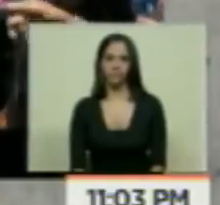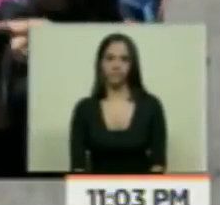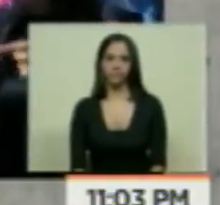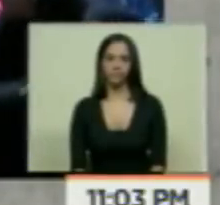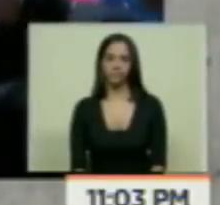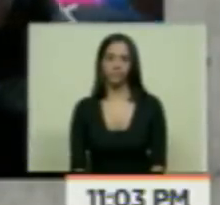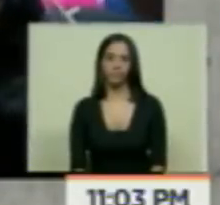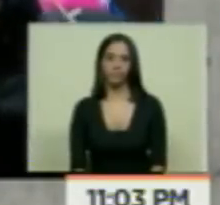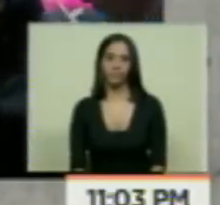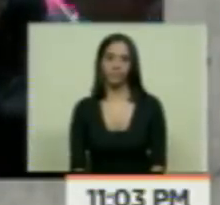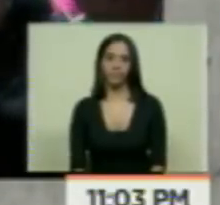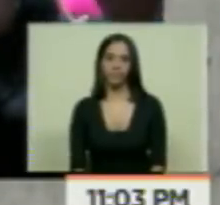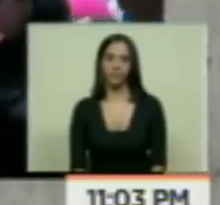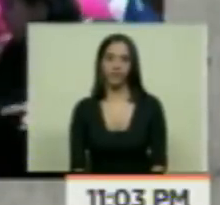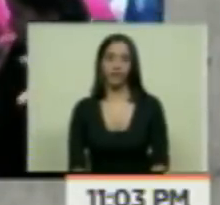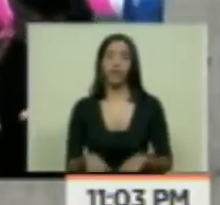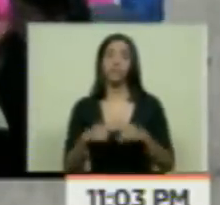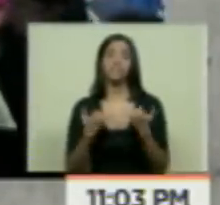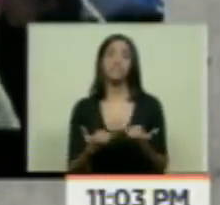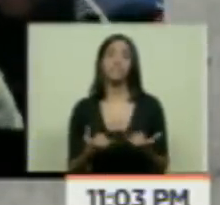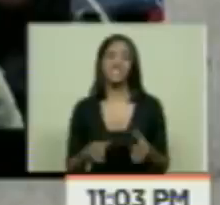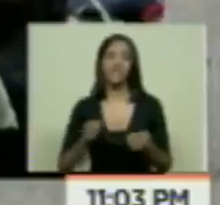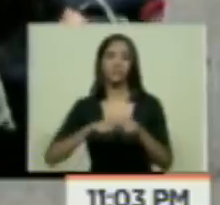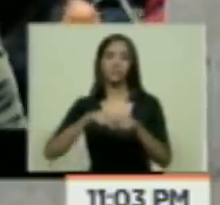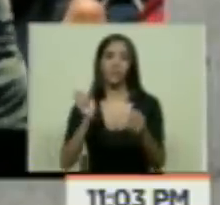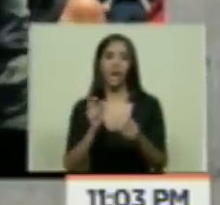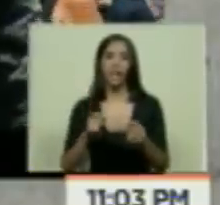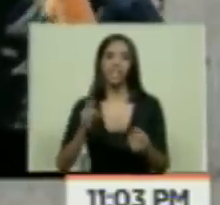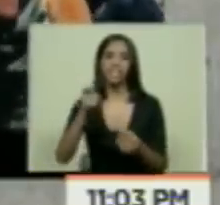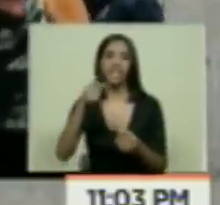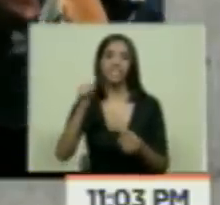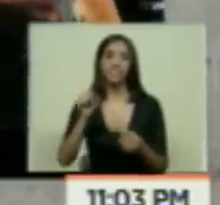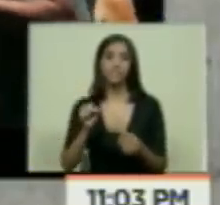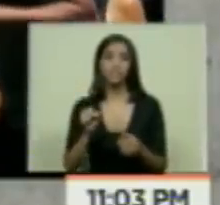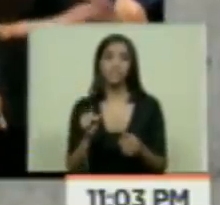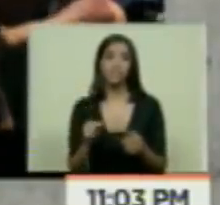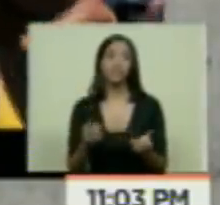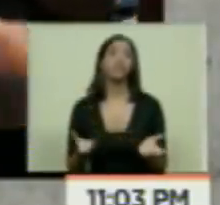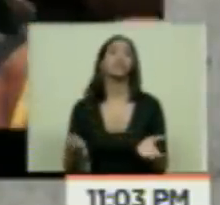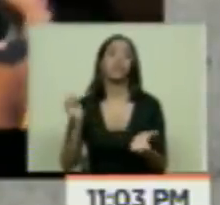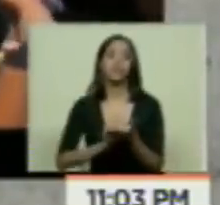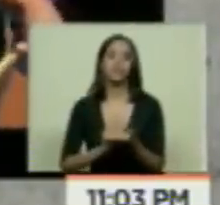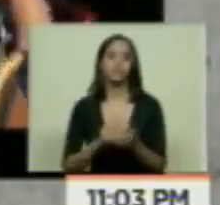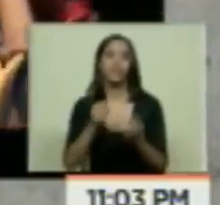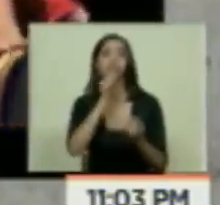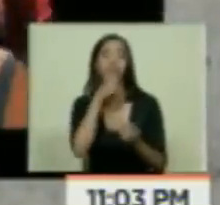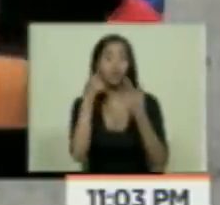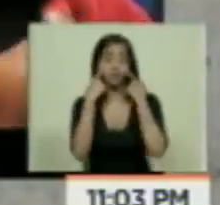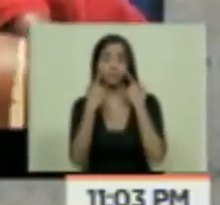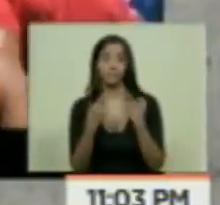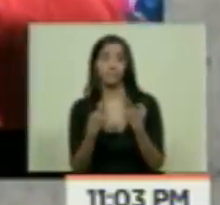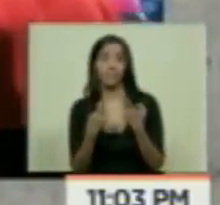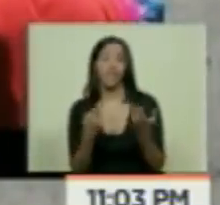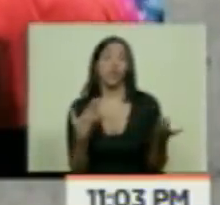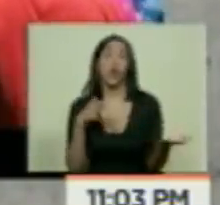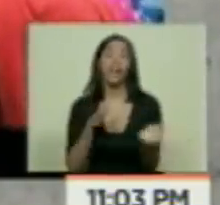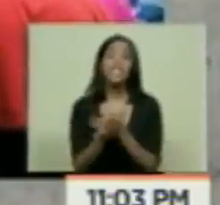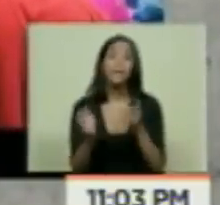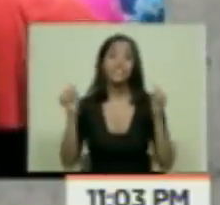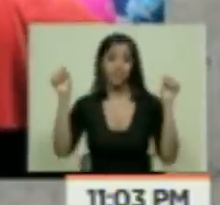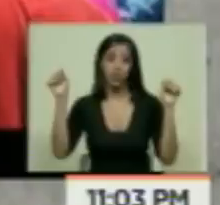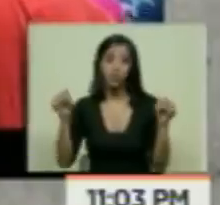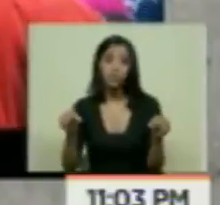No lo sea en el gas, lo tapamos de nuevo el gas. Mira, mi viejo. Si no lo sea el gas, tapamos de nuevo esto. Mi viejo, mira. Lo que está sucediendo el día de